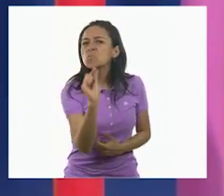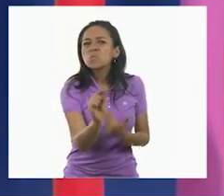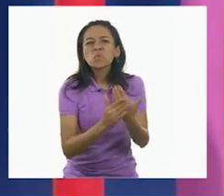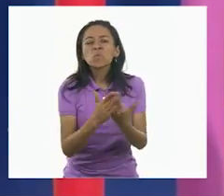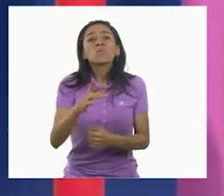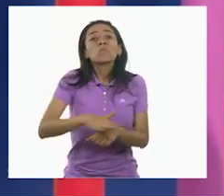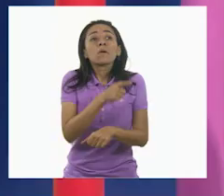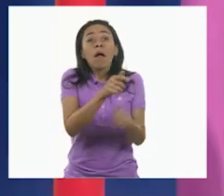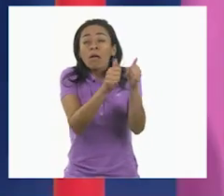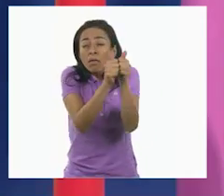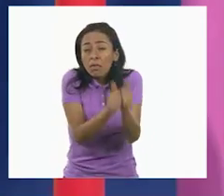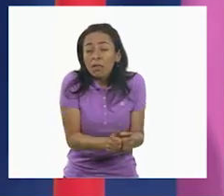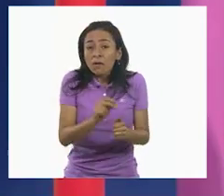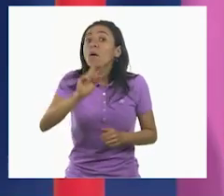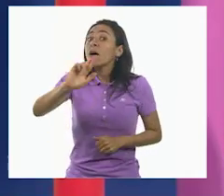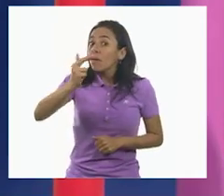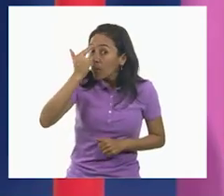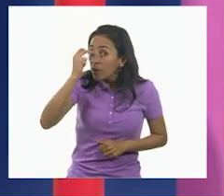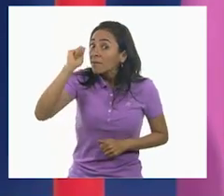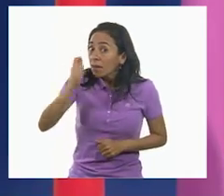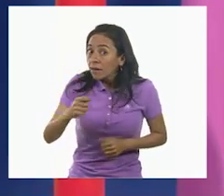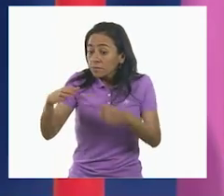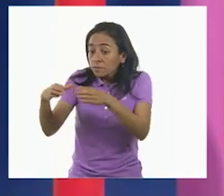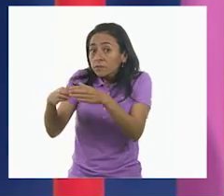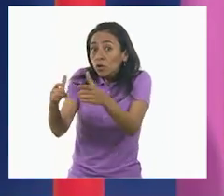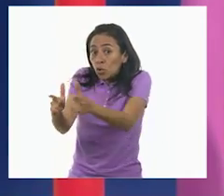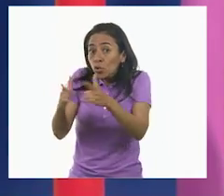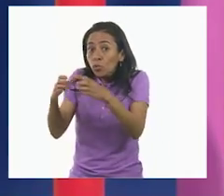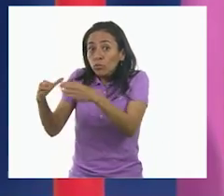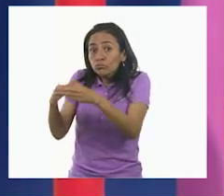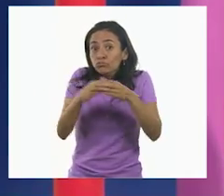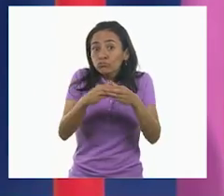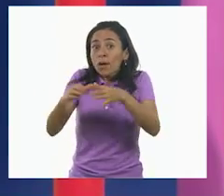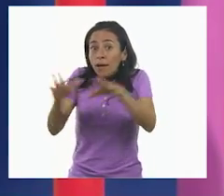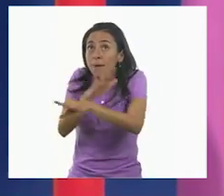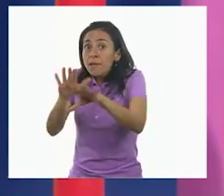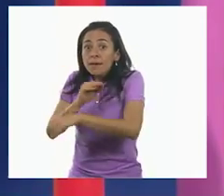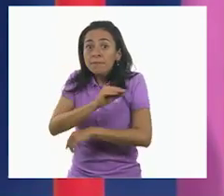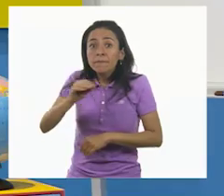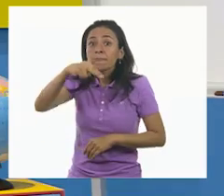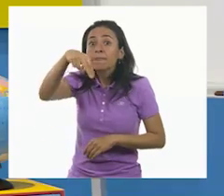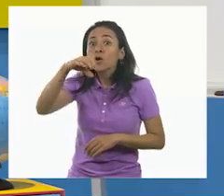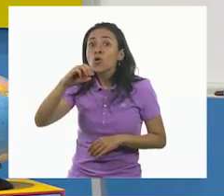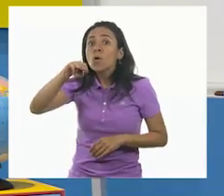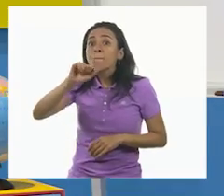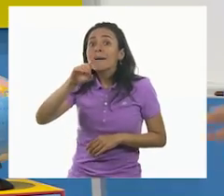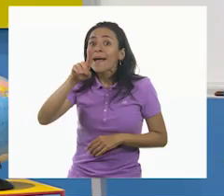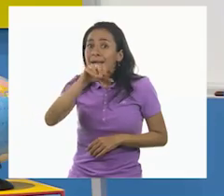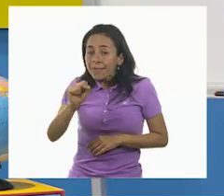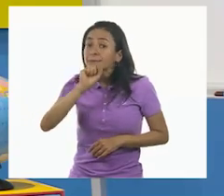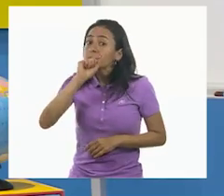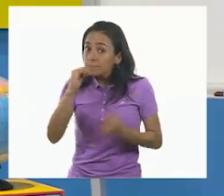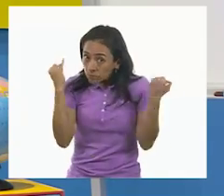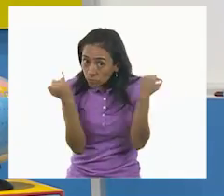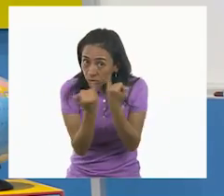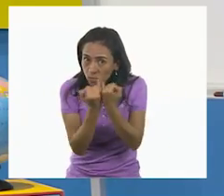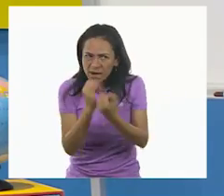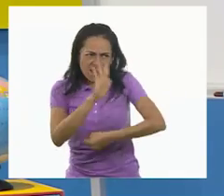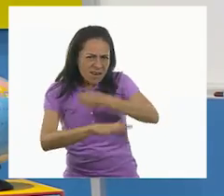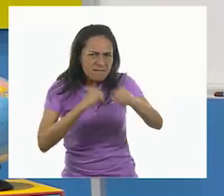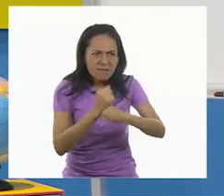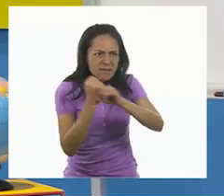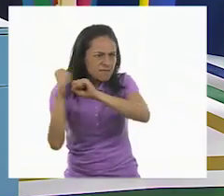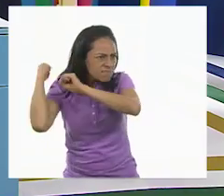que eran nómadas. Sí. Recuerda que eran depredadores, cazaban, recolectaban frutos.